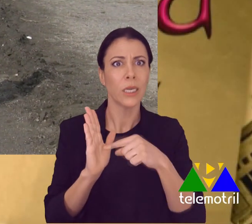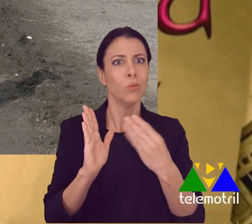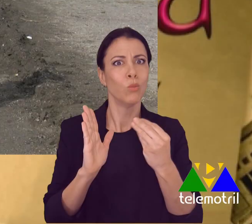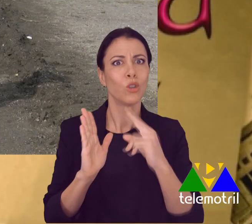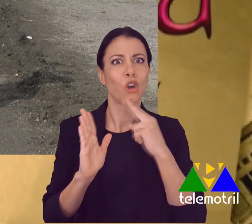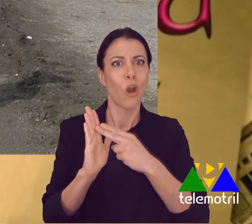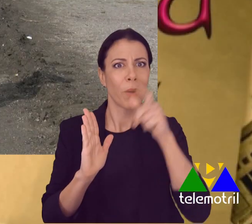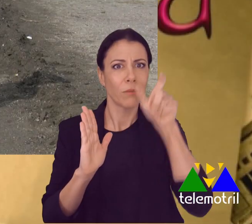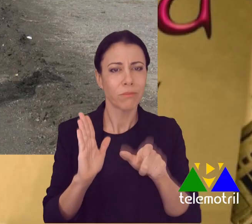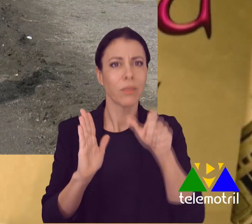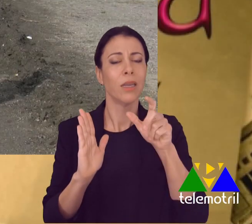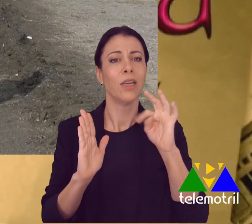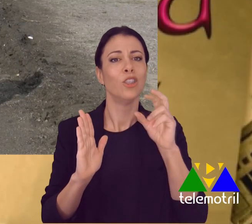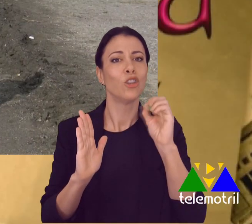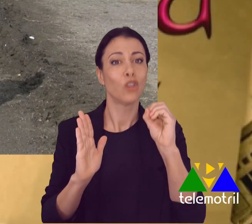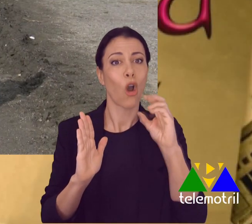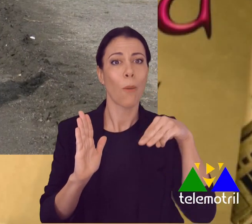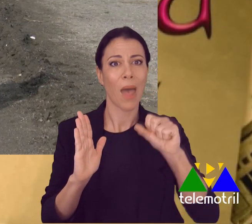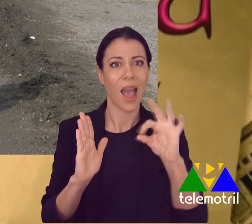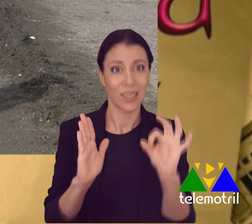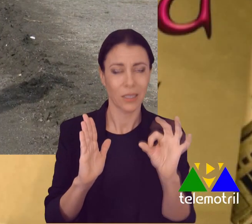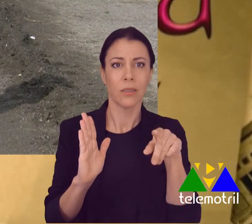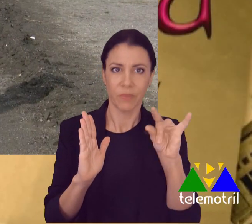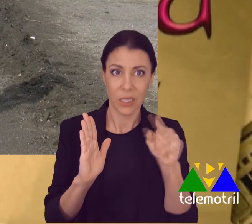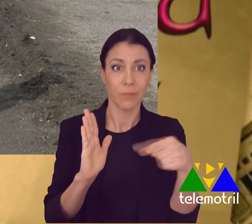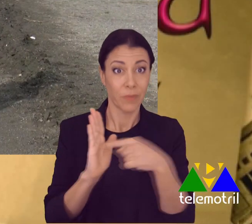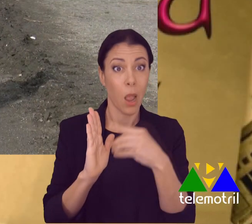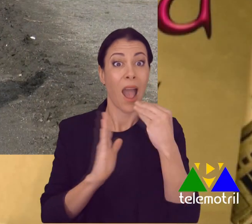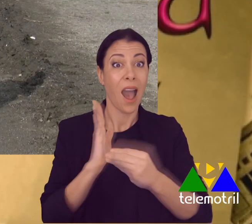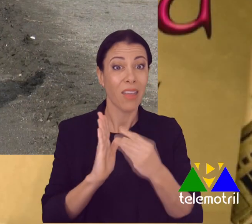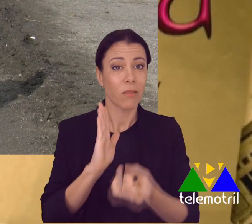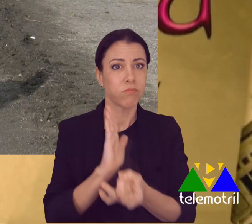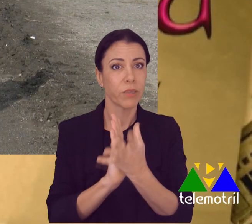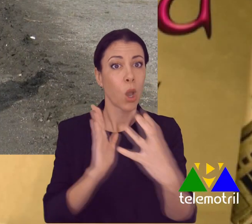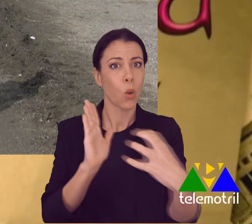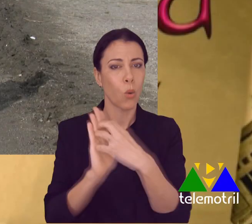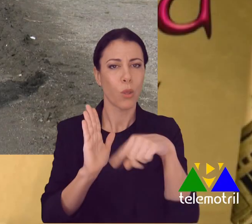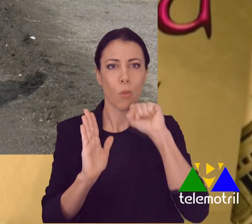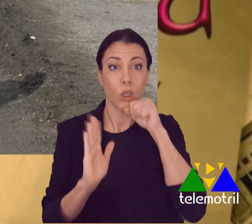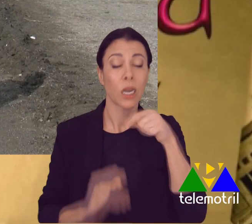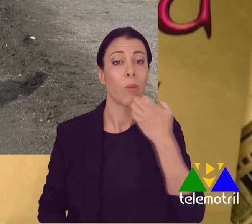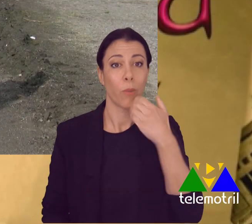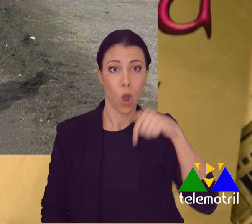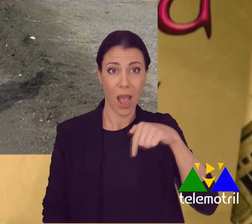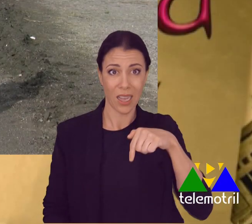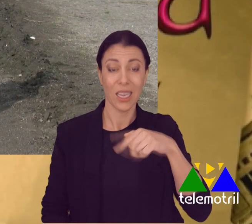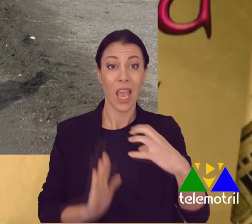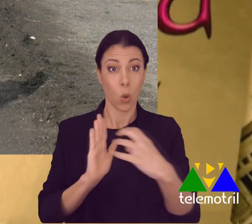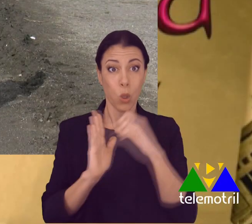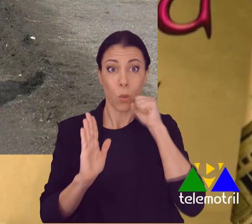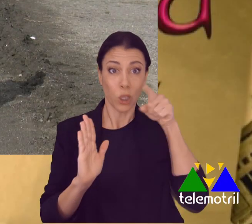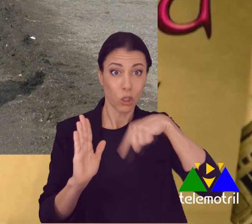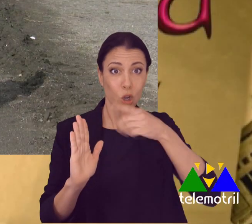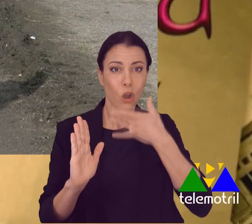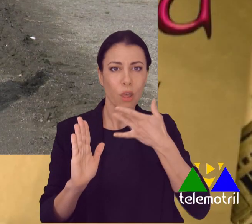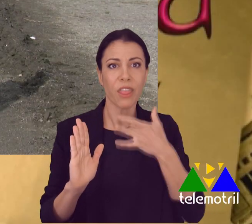Aquino. Claro, es que Tomás de Aquino es el que hace el escudo de Motril. Evidentemente. El escudo que nosotros conocemos, un poco modificado en el paso